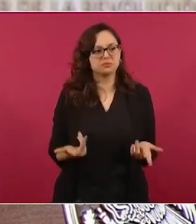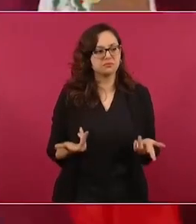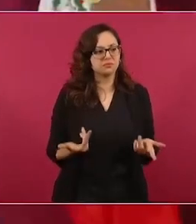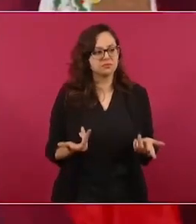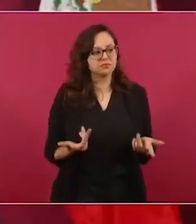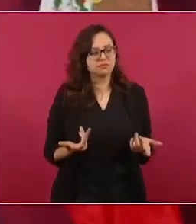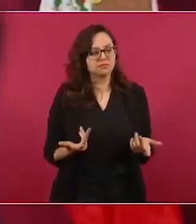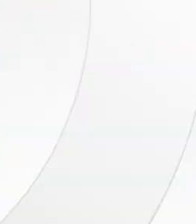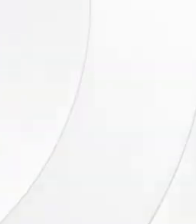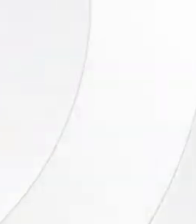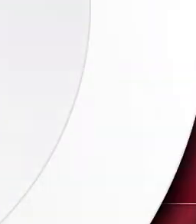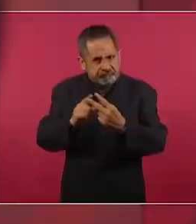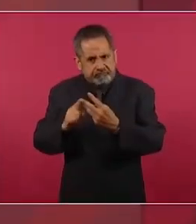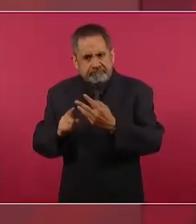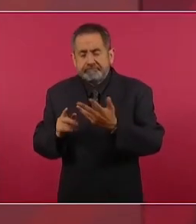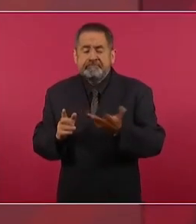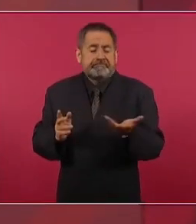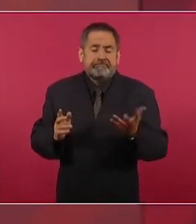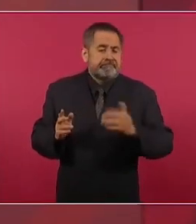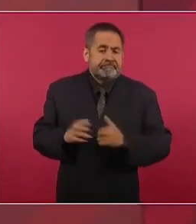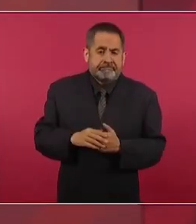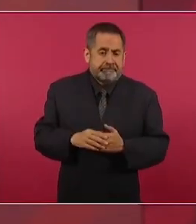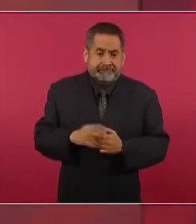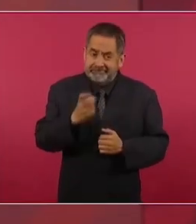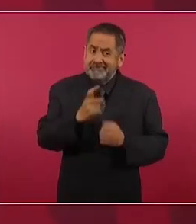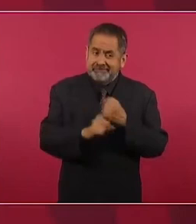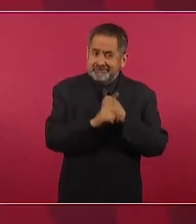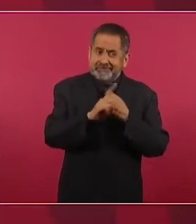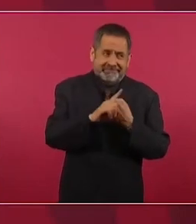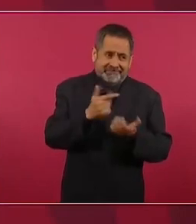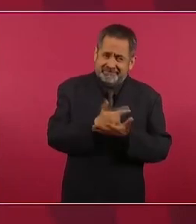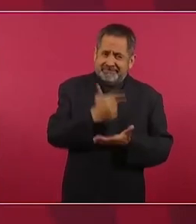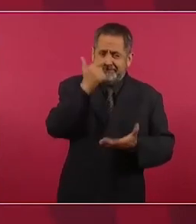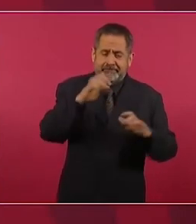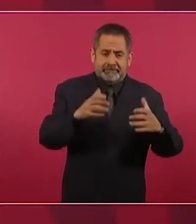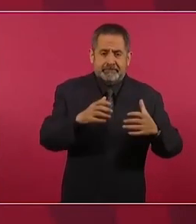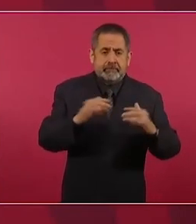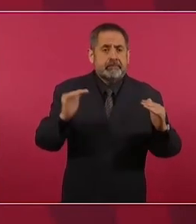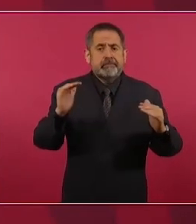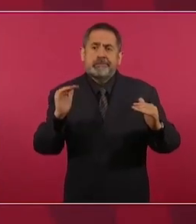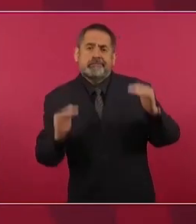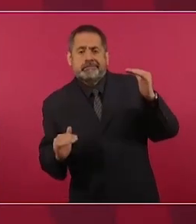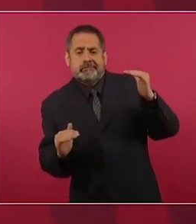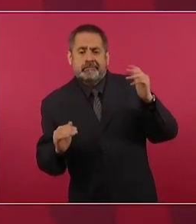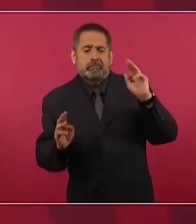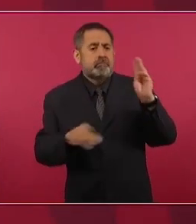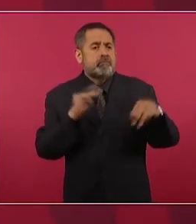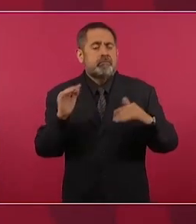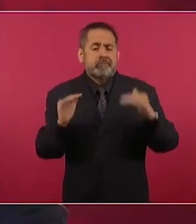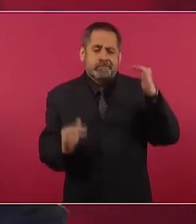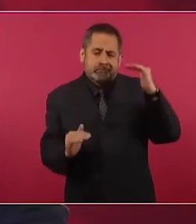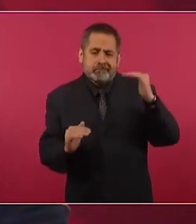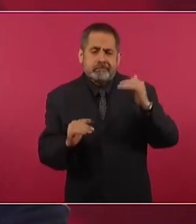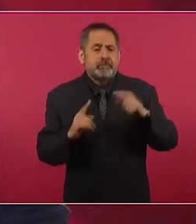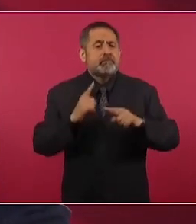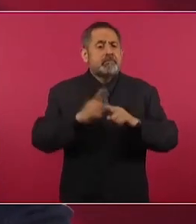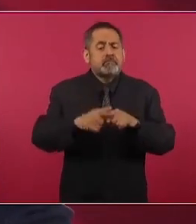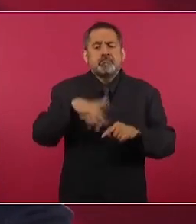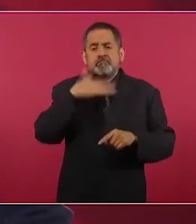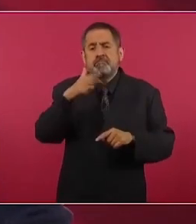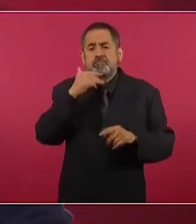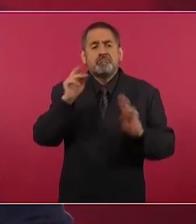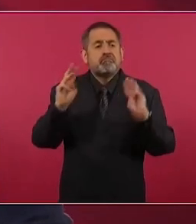Ese no tiene problema grave de la desigualdad y de la corrupción en el